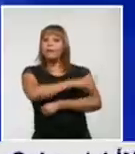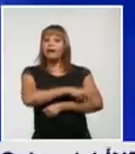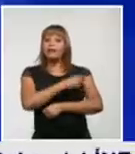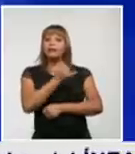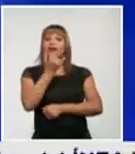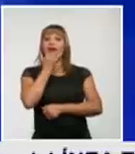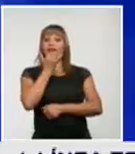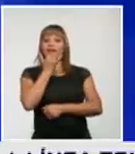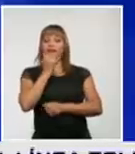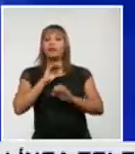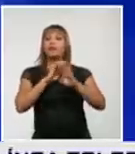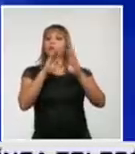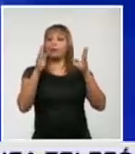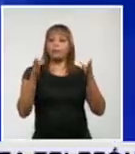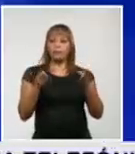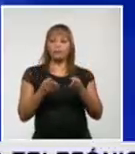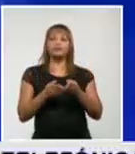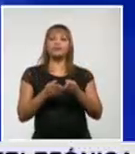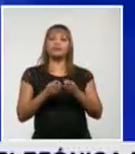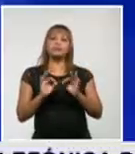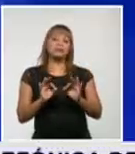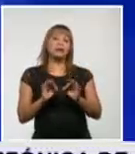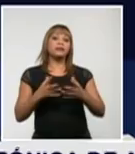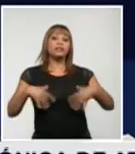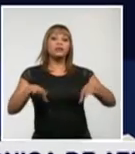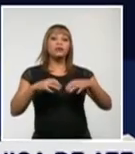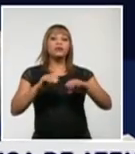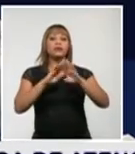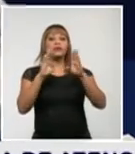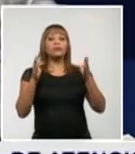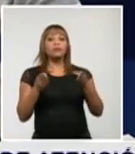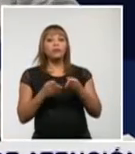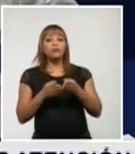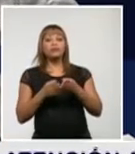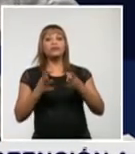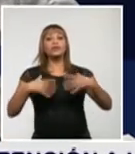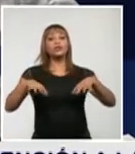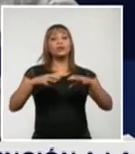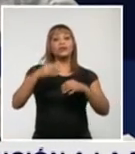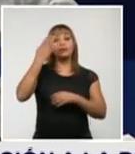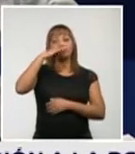mundo. Bueno, esta es la situación de Cuba, situación del mundo.